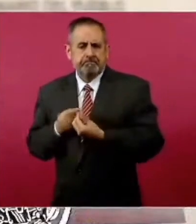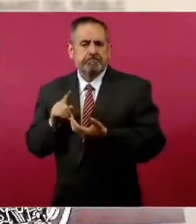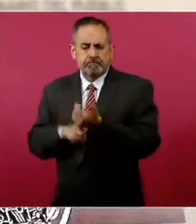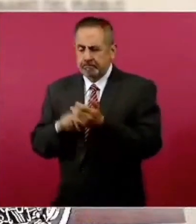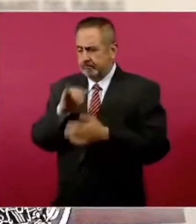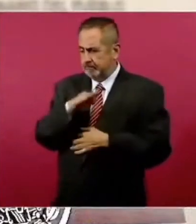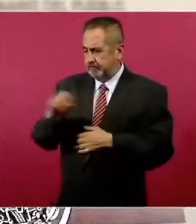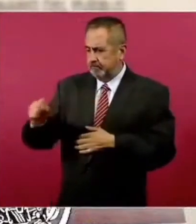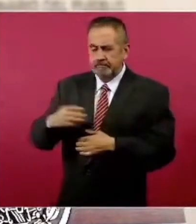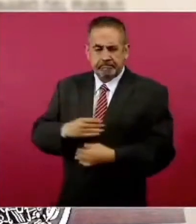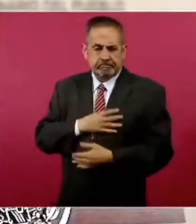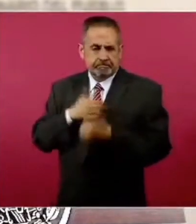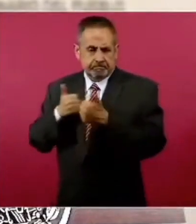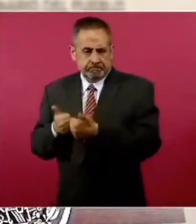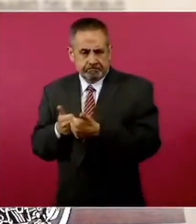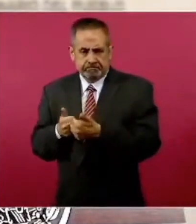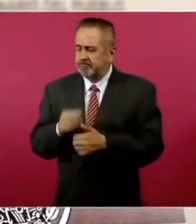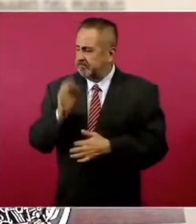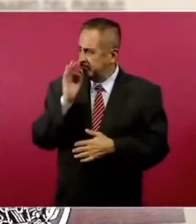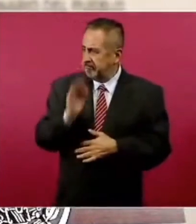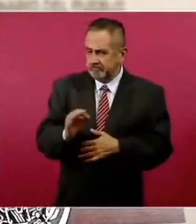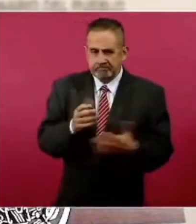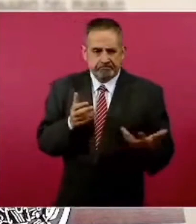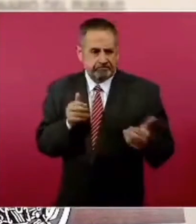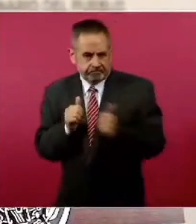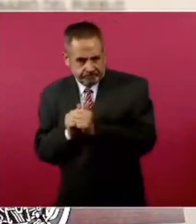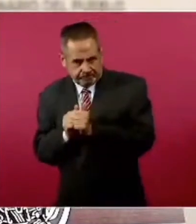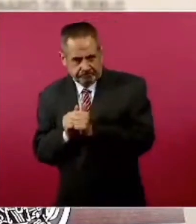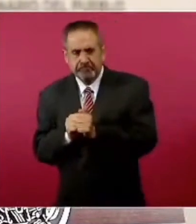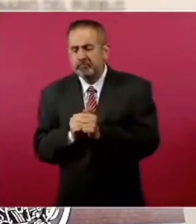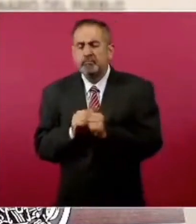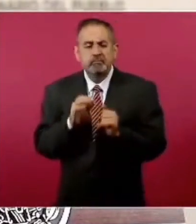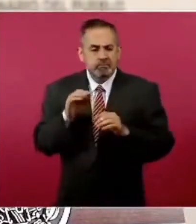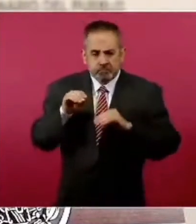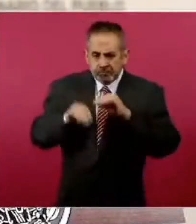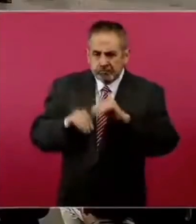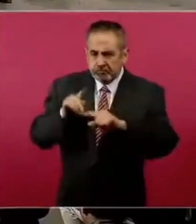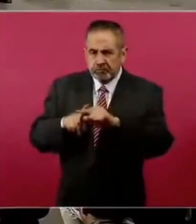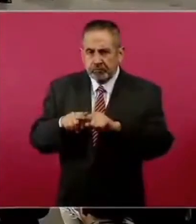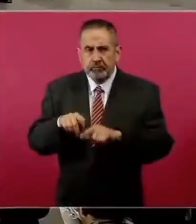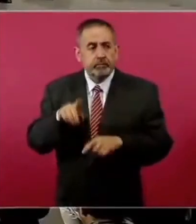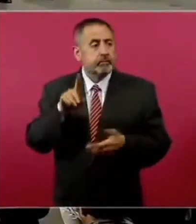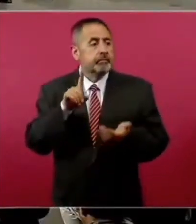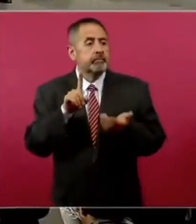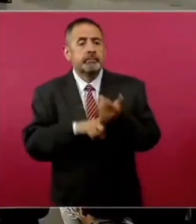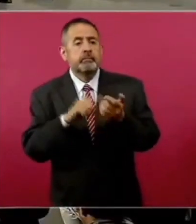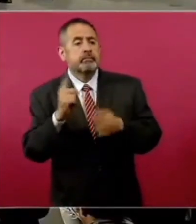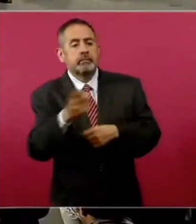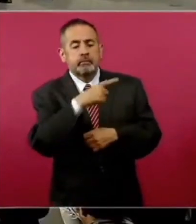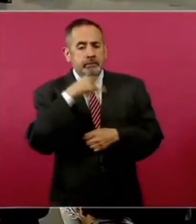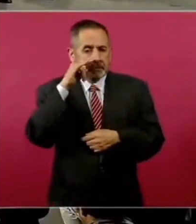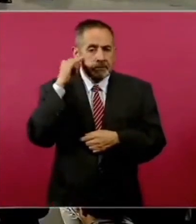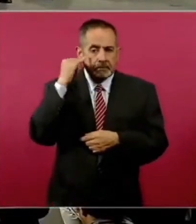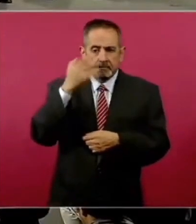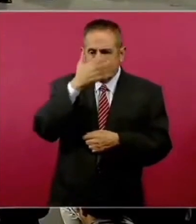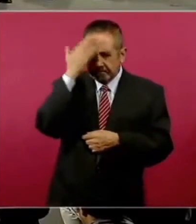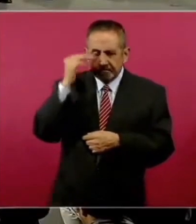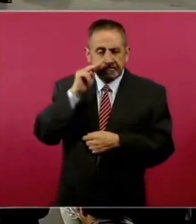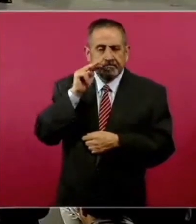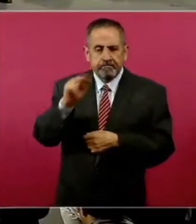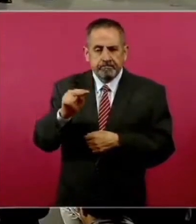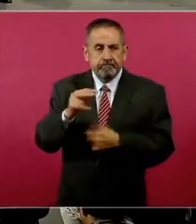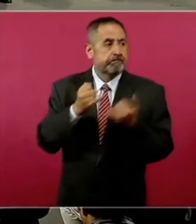bienestar se han realizado estas acciones que muchas veces no se ven no se anuncian no se